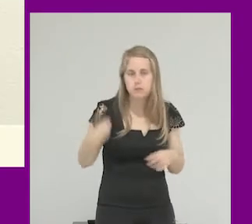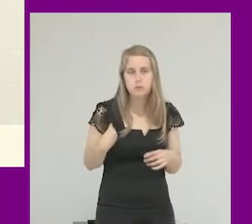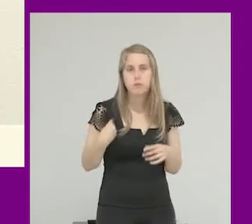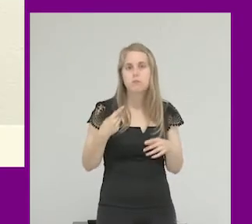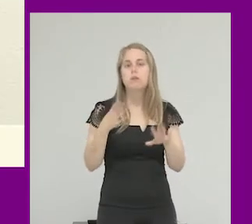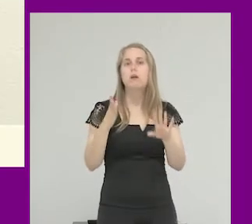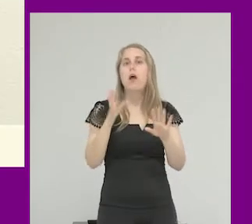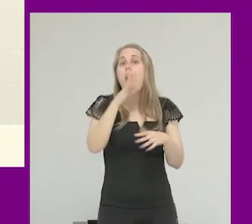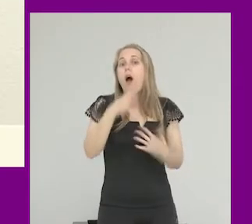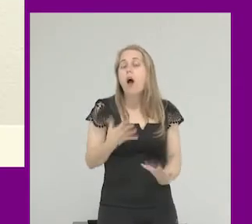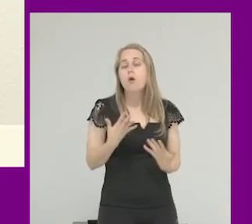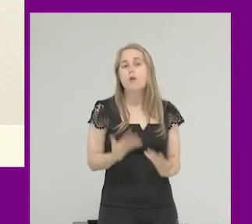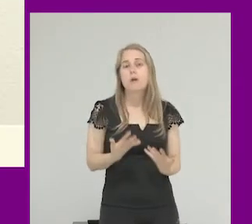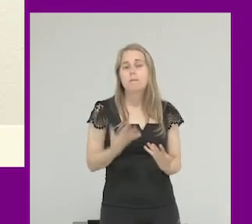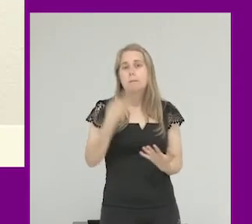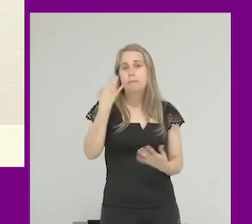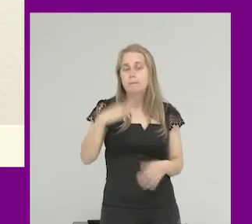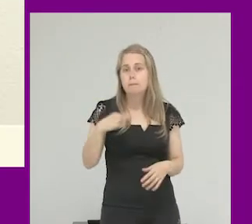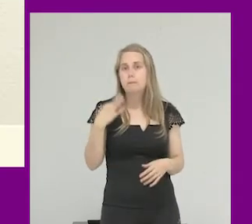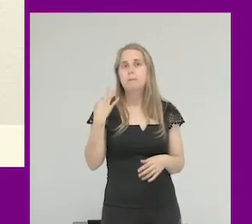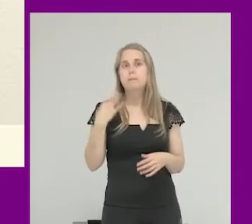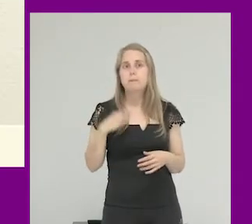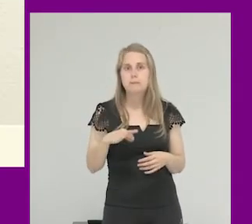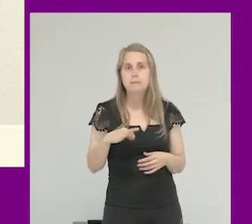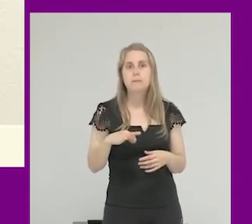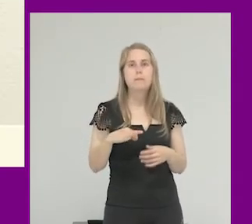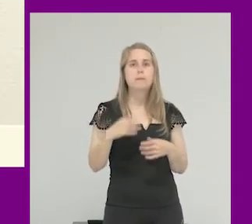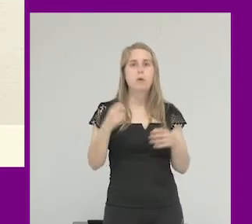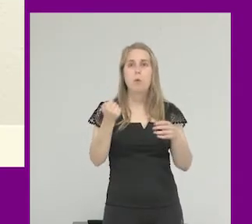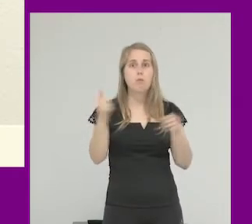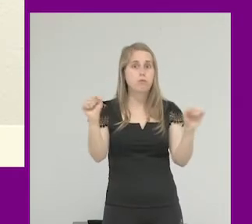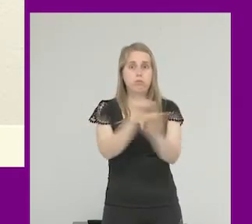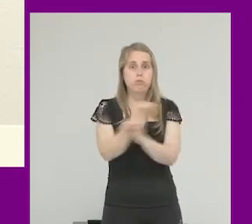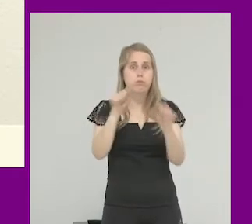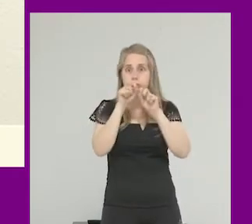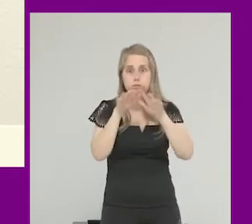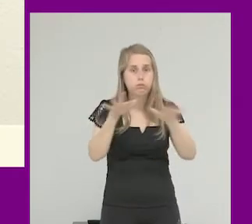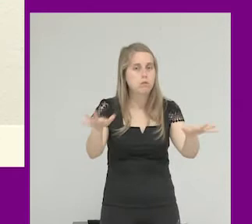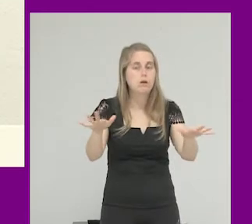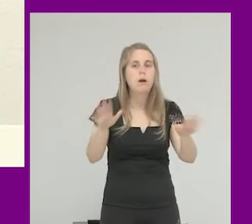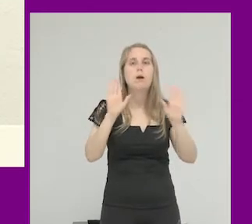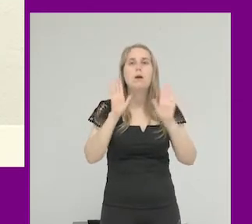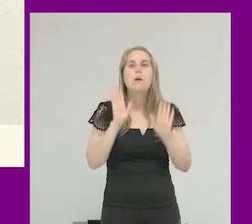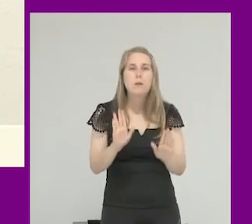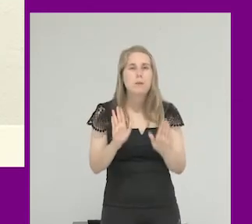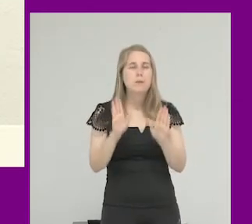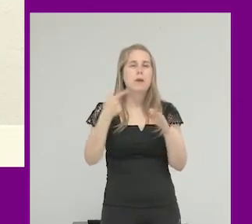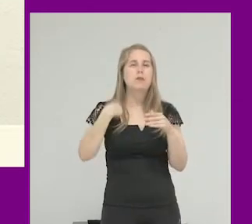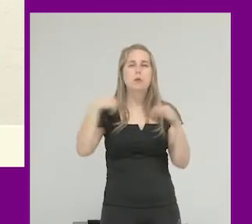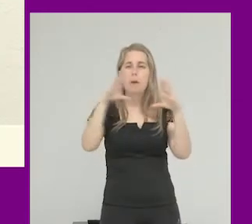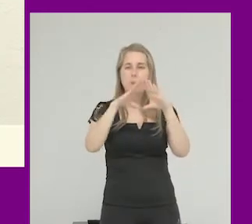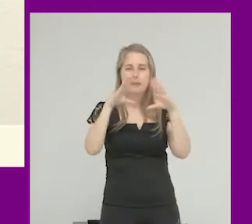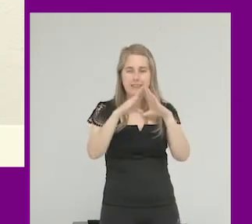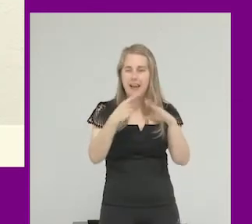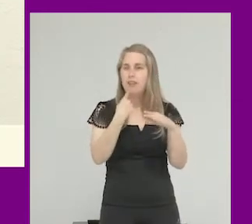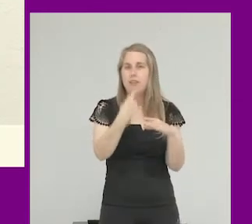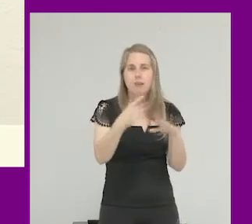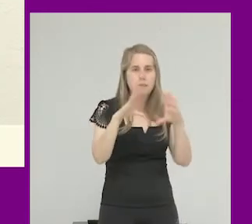y ahora es verdad que hay como una explosión, pero todo lo que se llama investigación feminista no lo